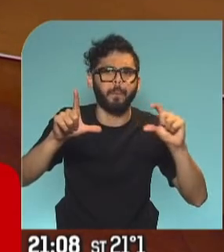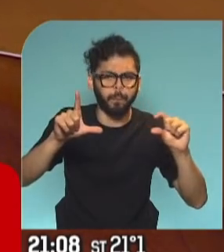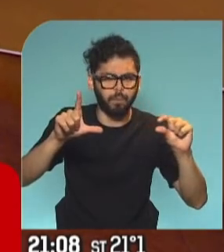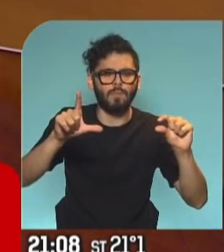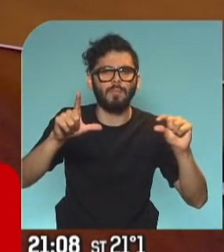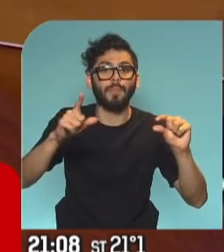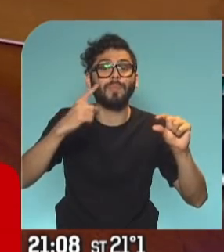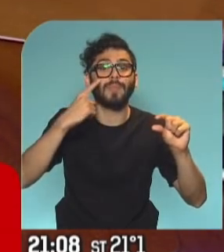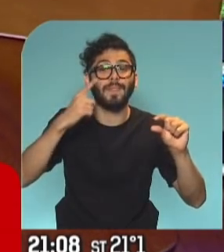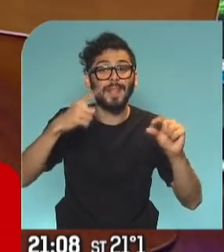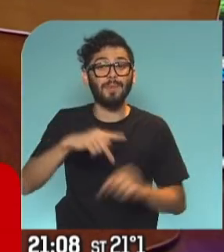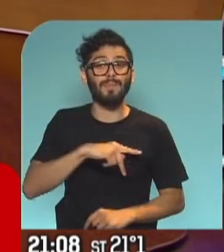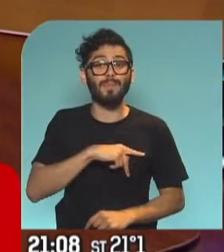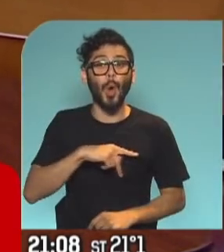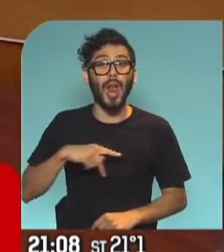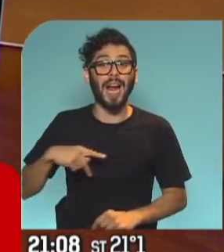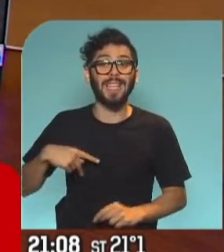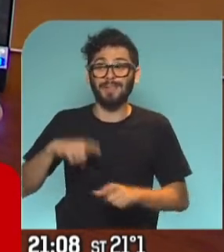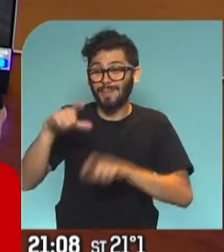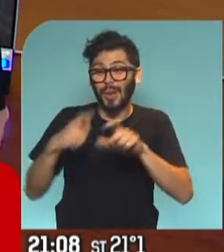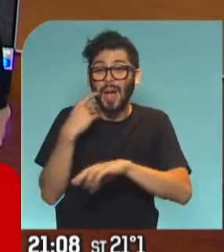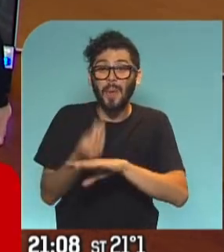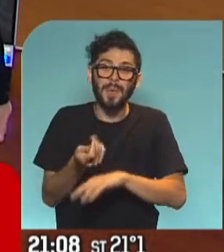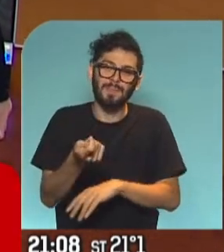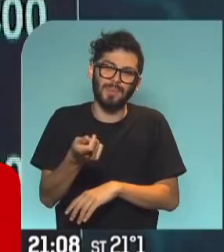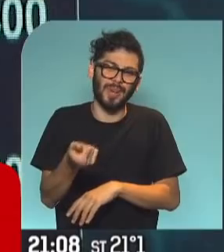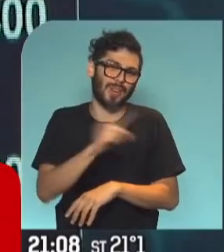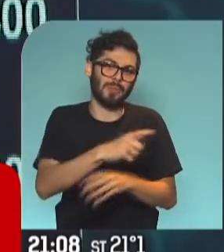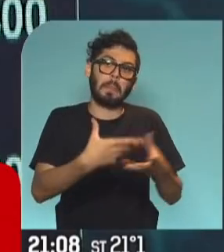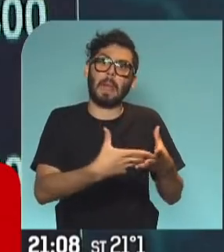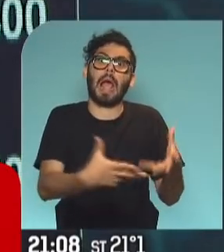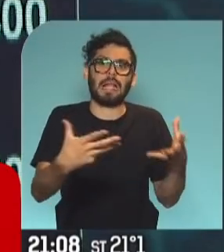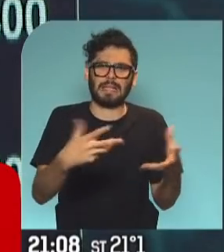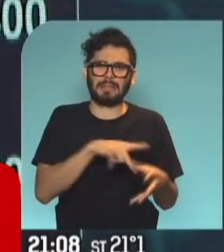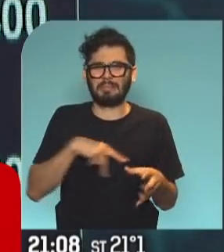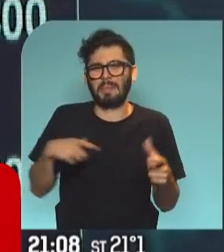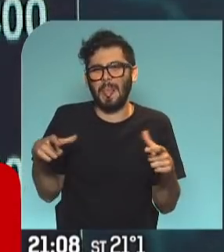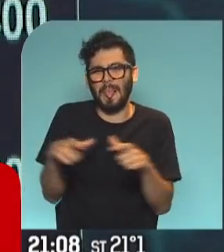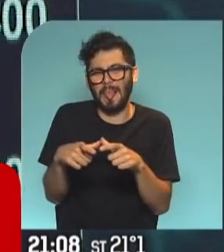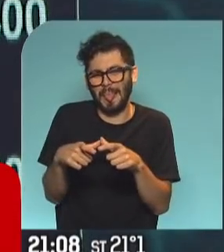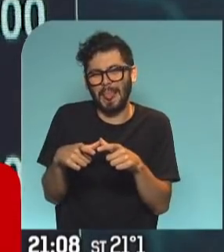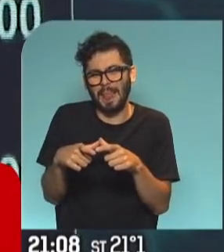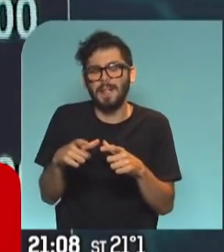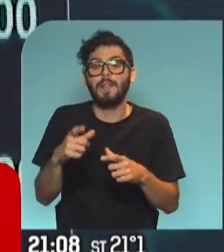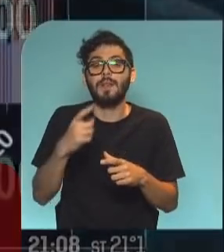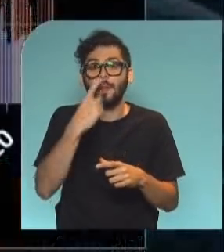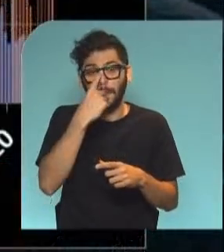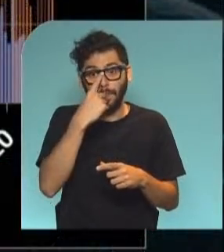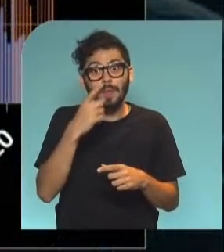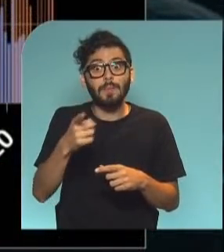eso? Que la población es mucho menor en Polonia que en estos países y está bastante más repartidita. O sea que la cosa